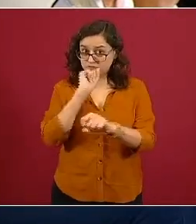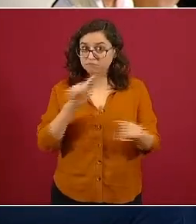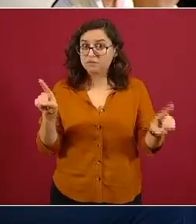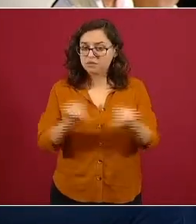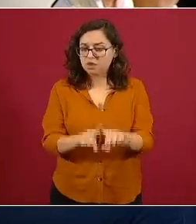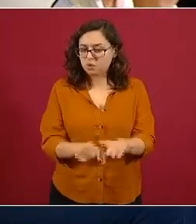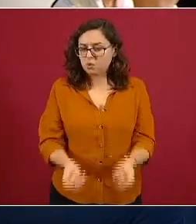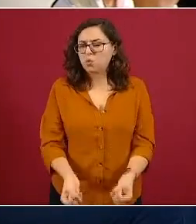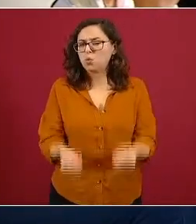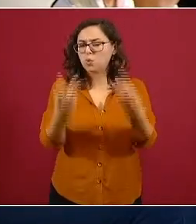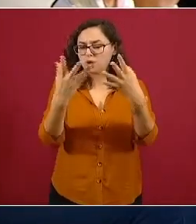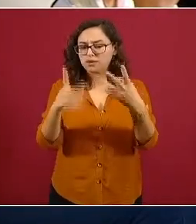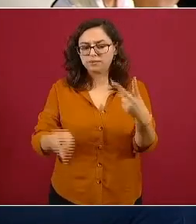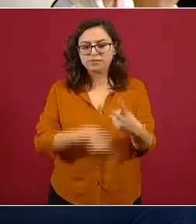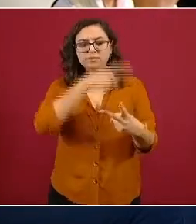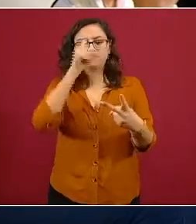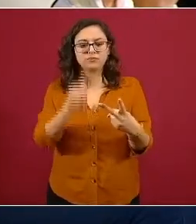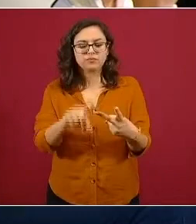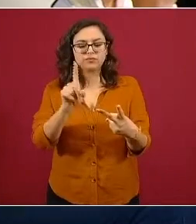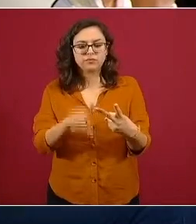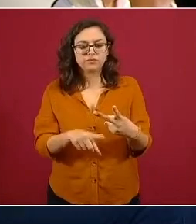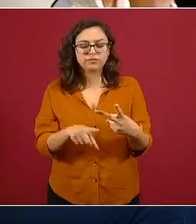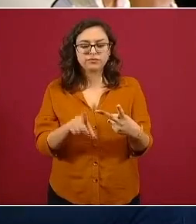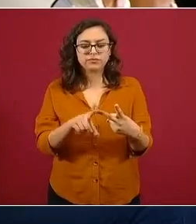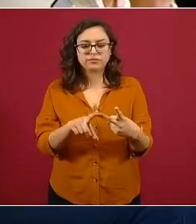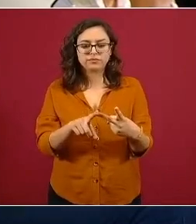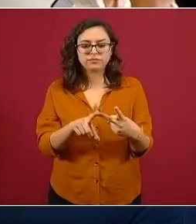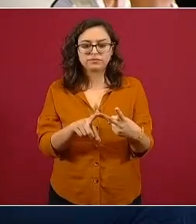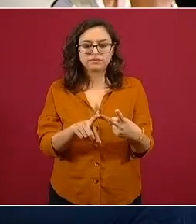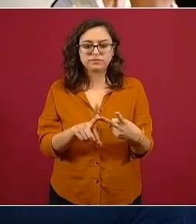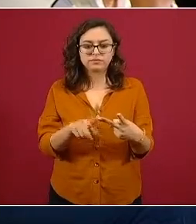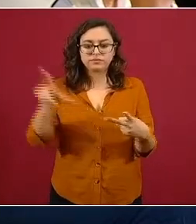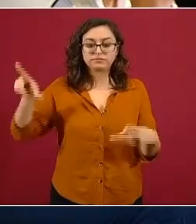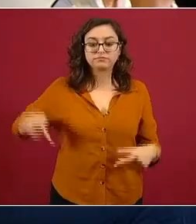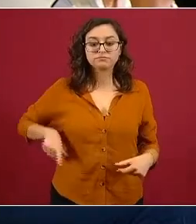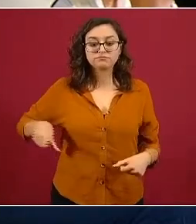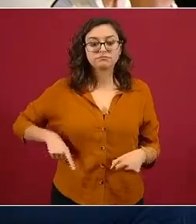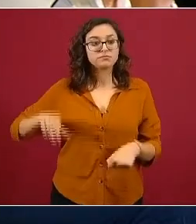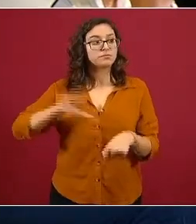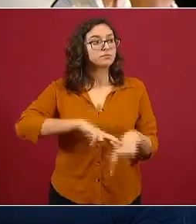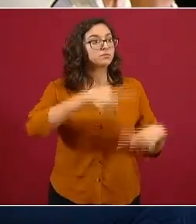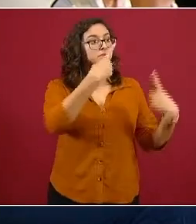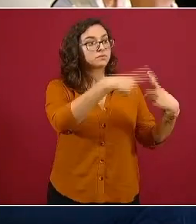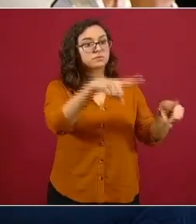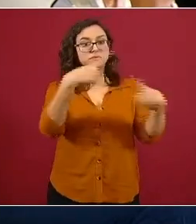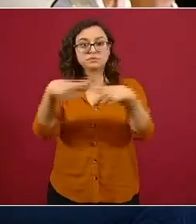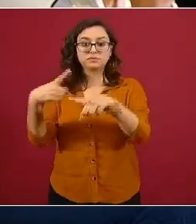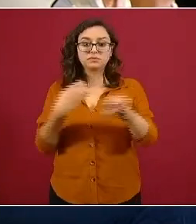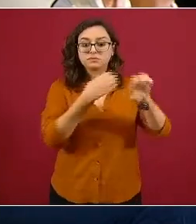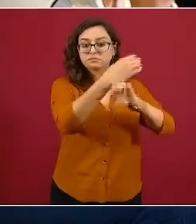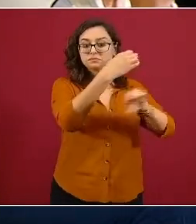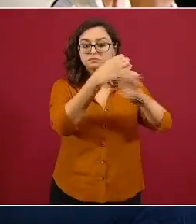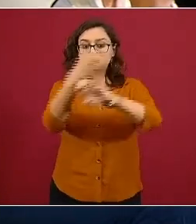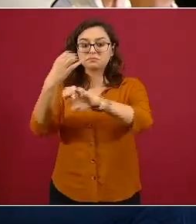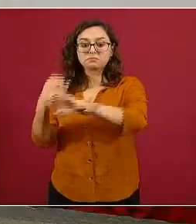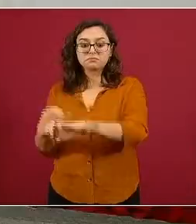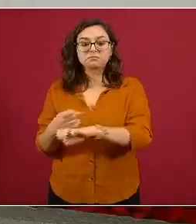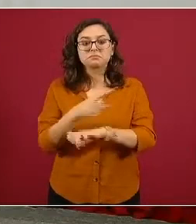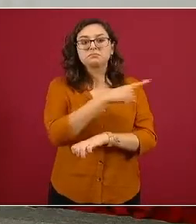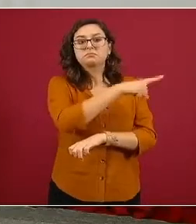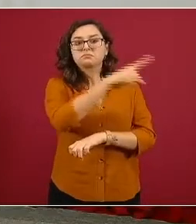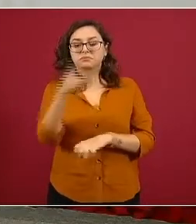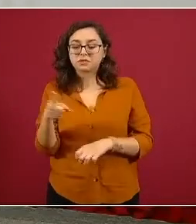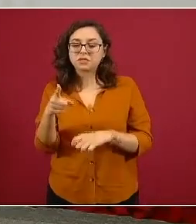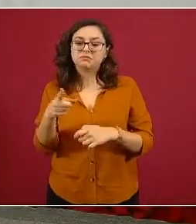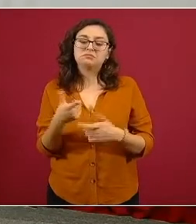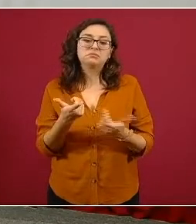segunda es, ¿qué es lo que deben de aplicar los gobernadores de aquellos estados en los cuales han tenido